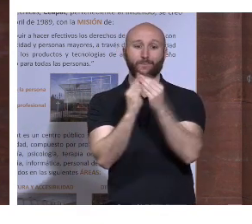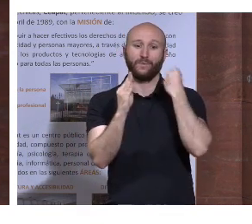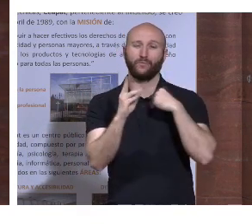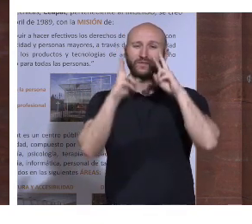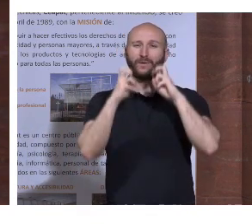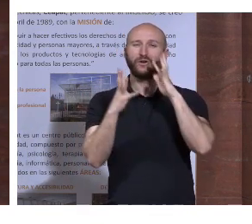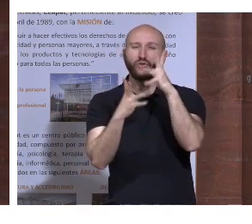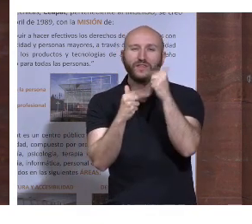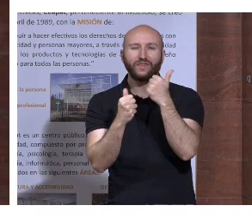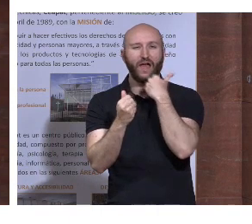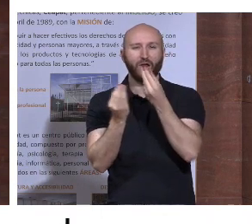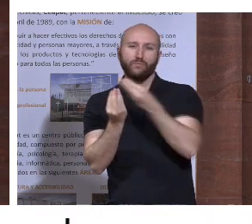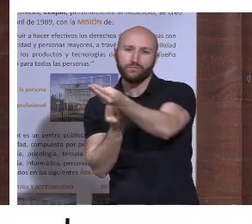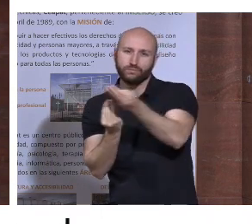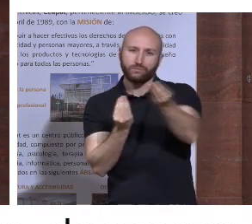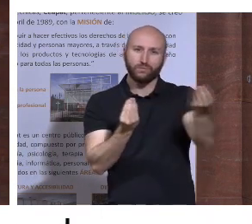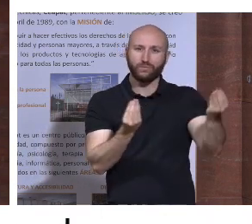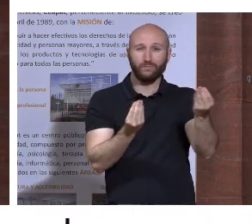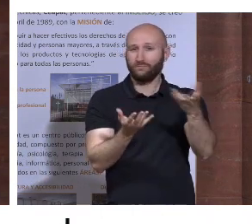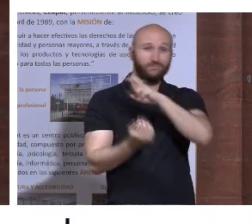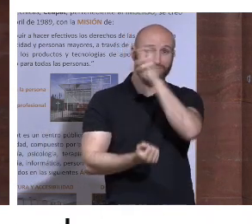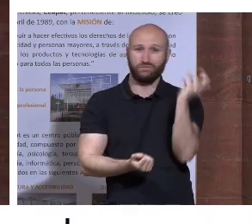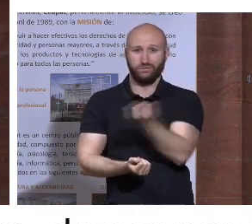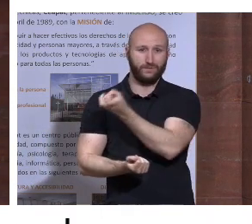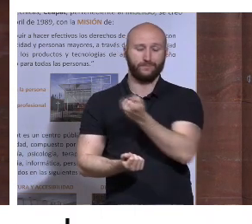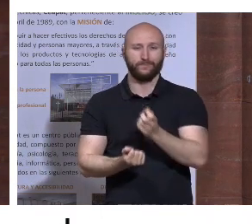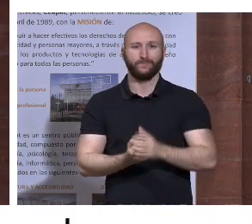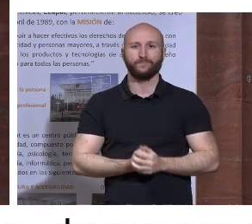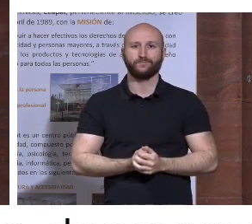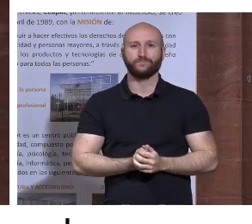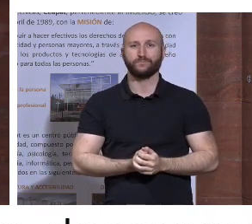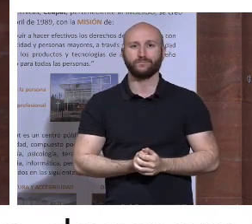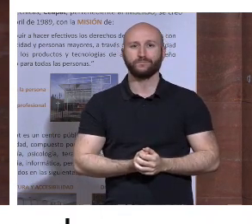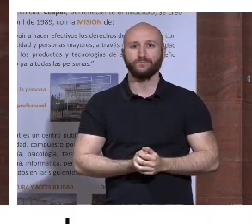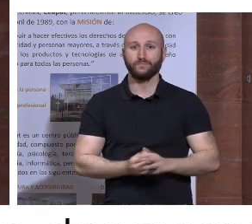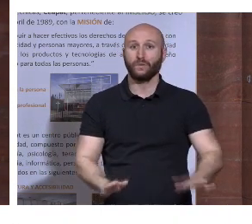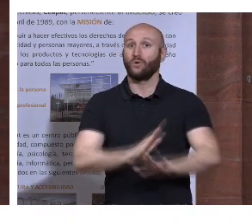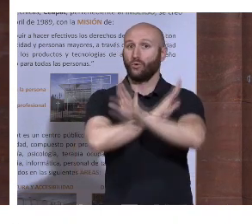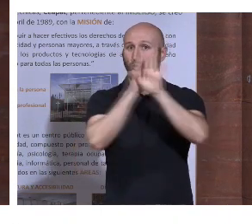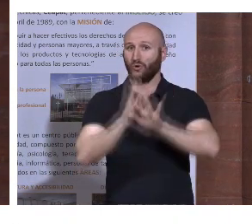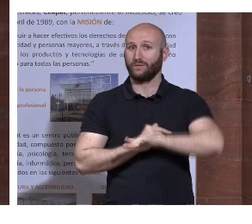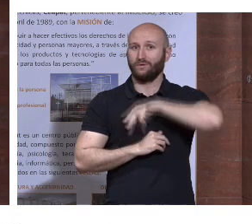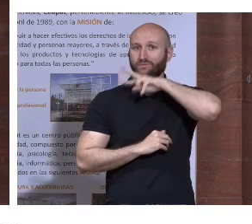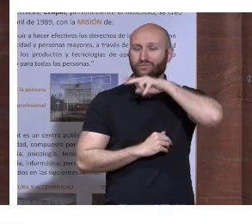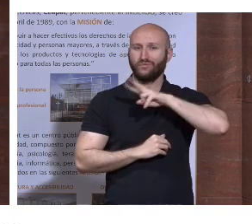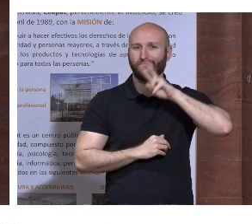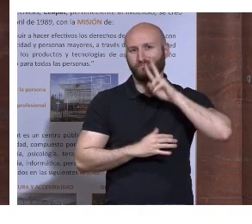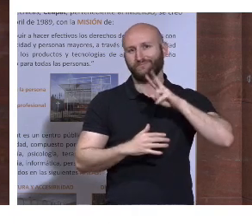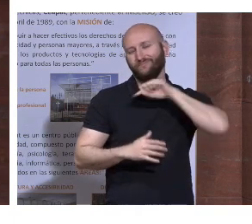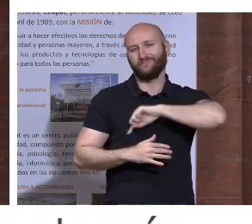informativo, una noticia, etcétera. Aquí, para terminar, pues me da alegría haber